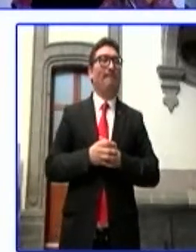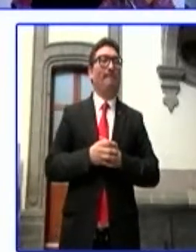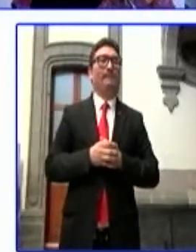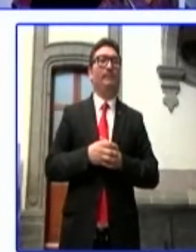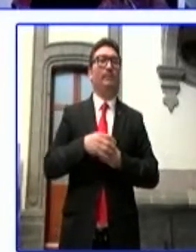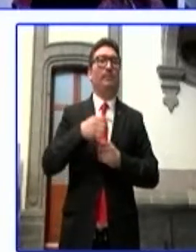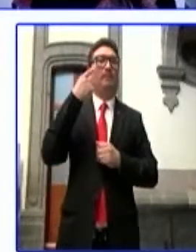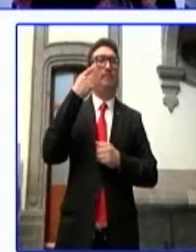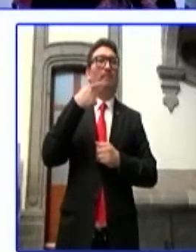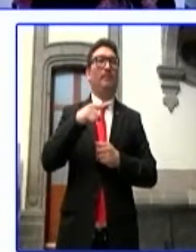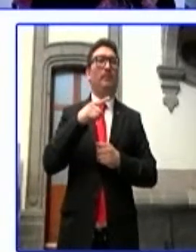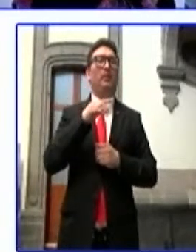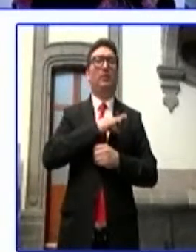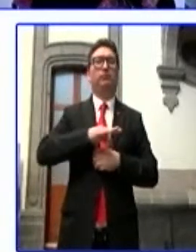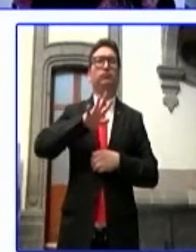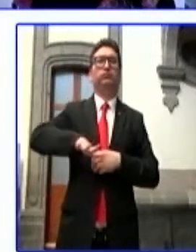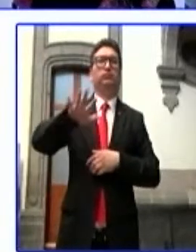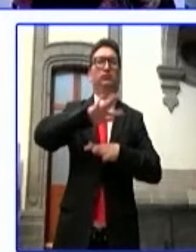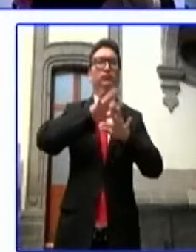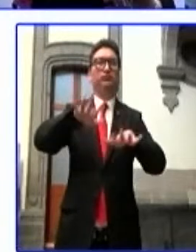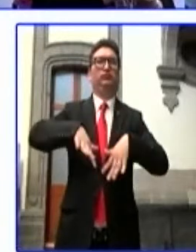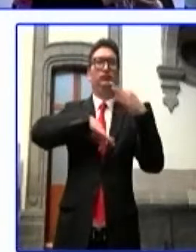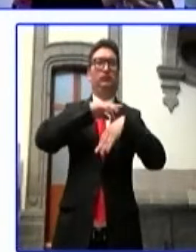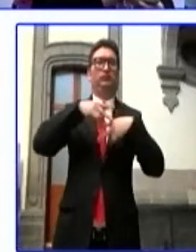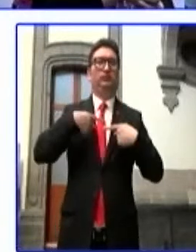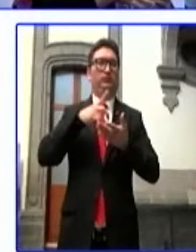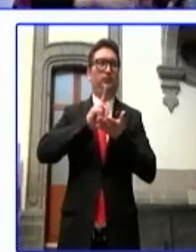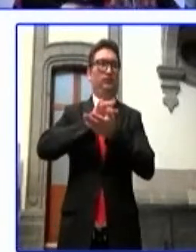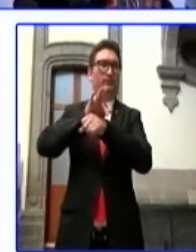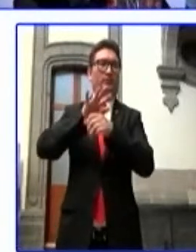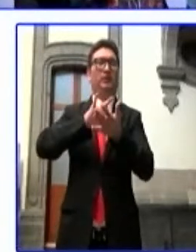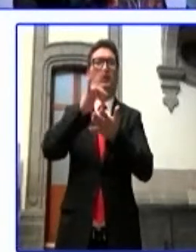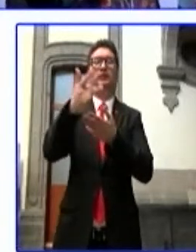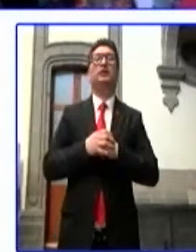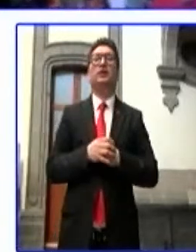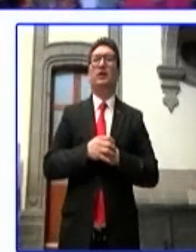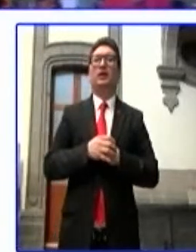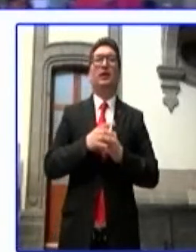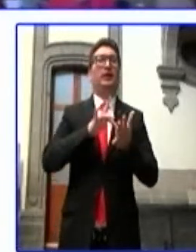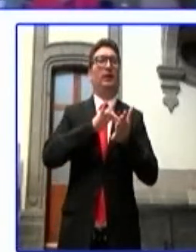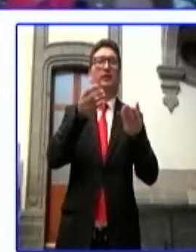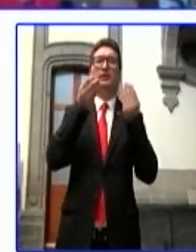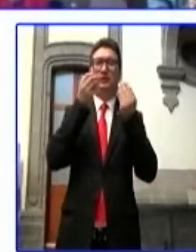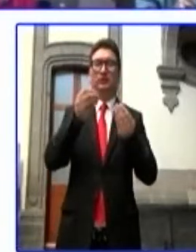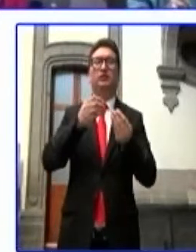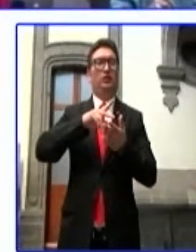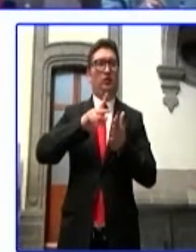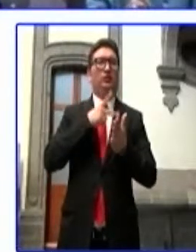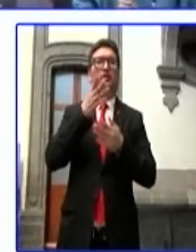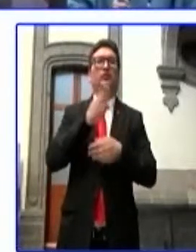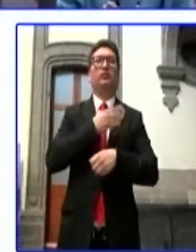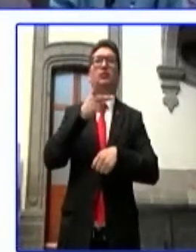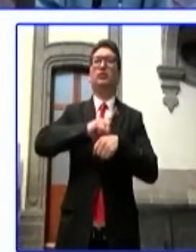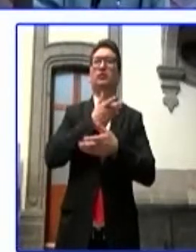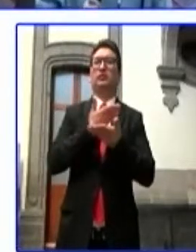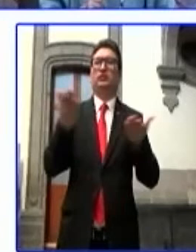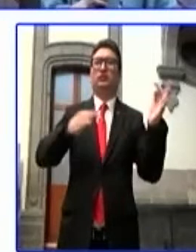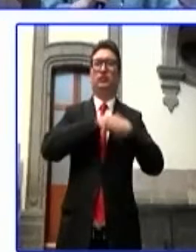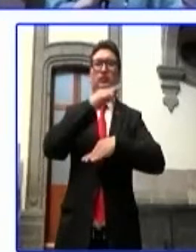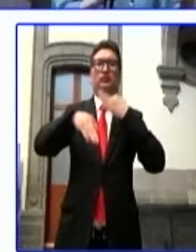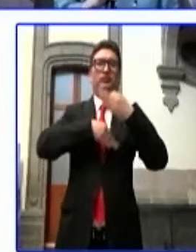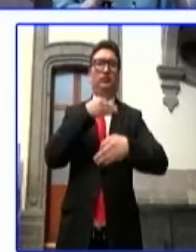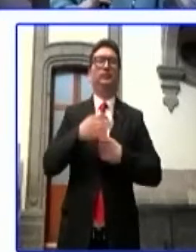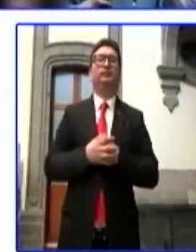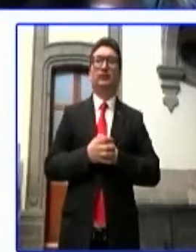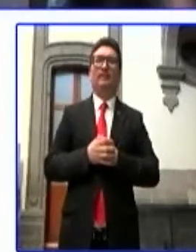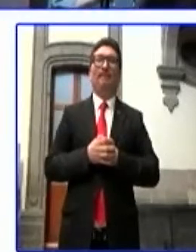para el beneficio de nuestro colectivo. Gracias. Bueno, muchísimas gracias. De nuevo, buenos días a todas.